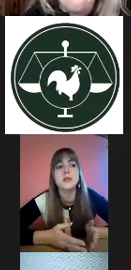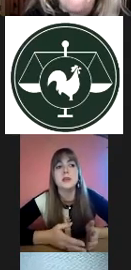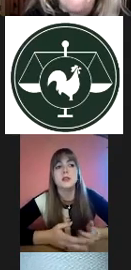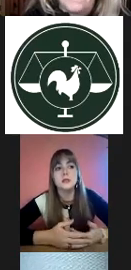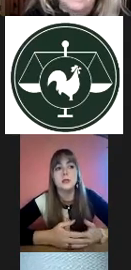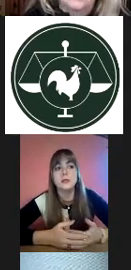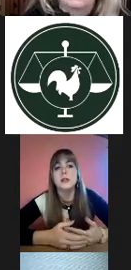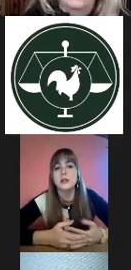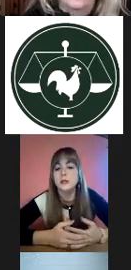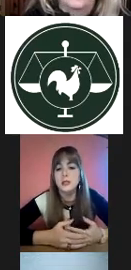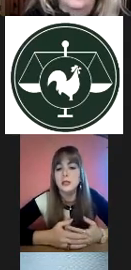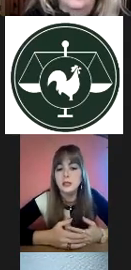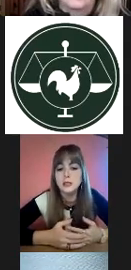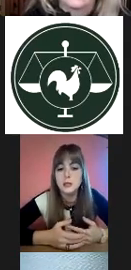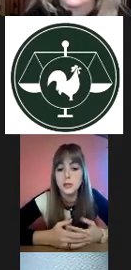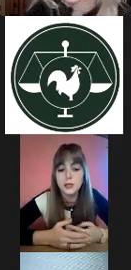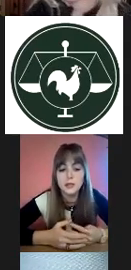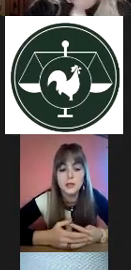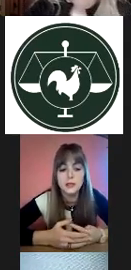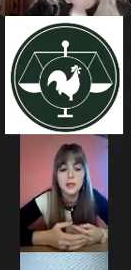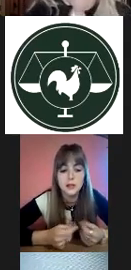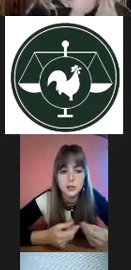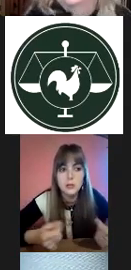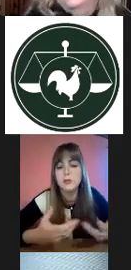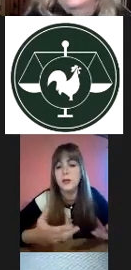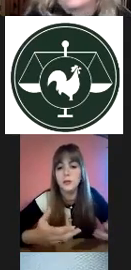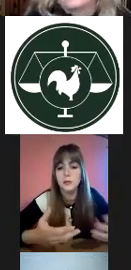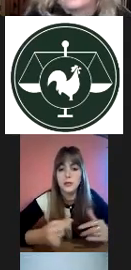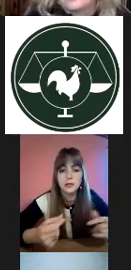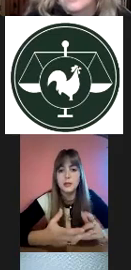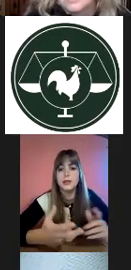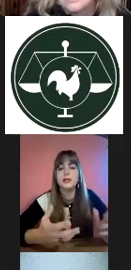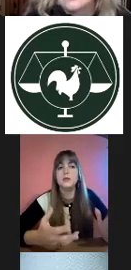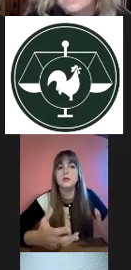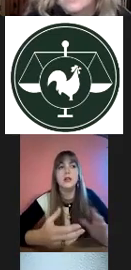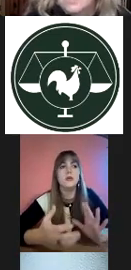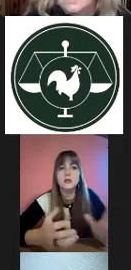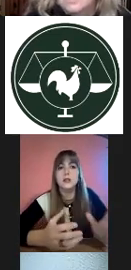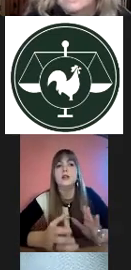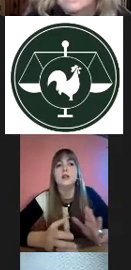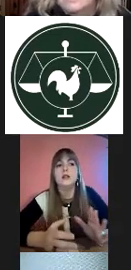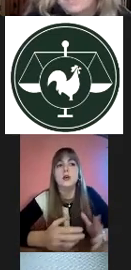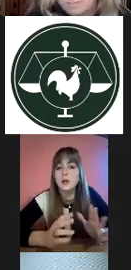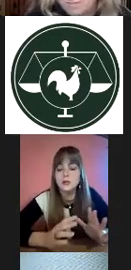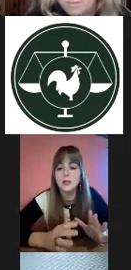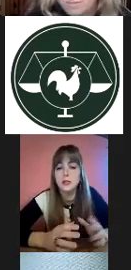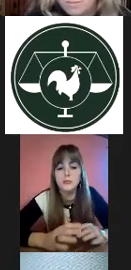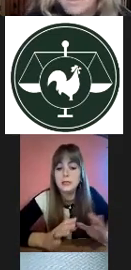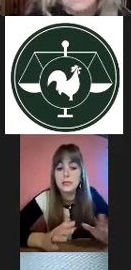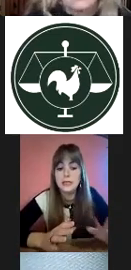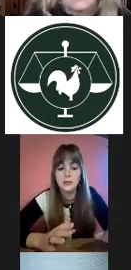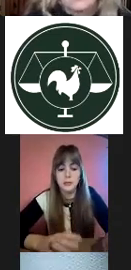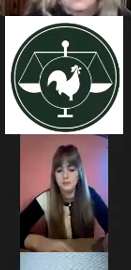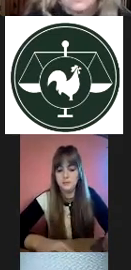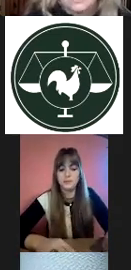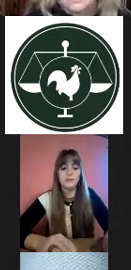grave. Entonces, bueno, realmente es importante tener el conocimiento a mano, poder saber para qué se usa, dónde, cómo acceder y que